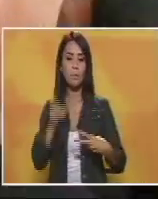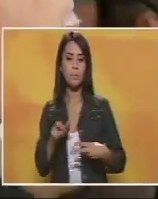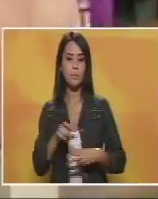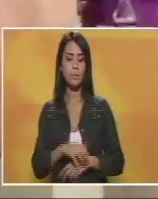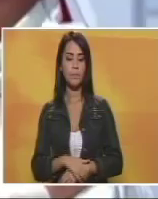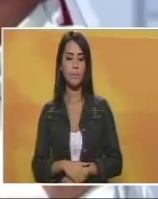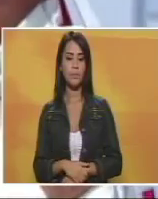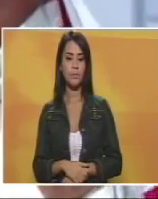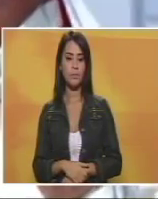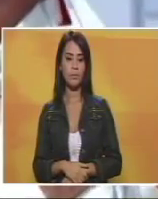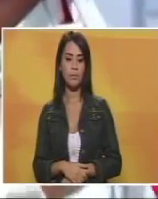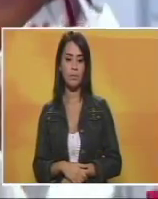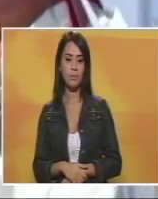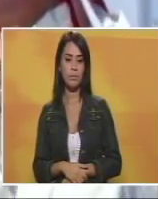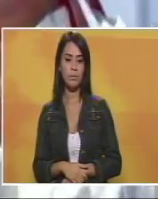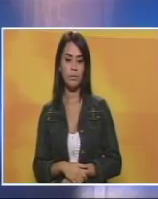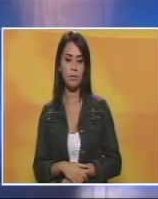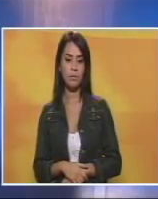Charles Cicluna.